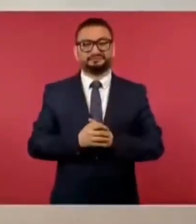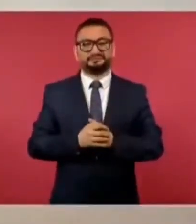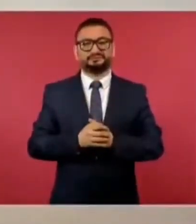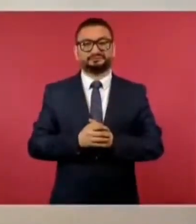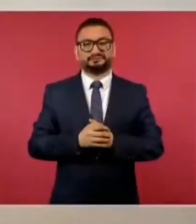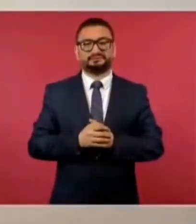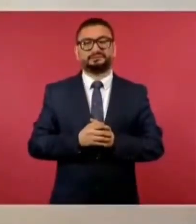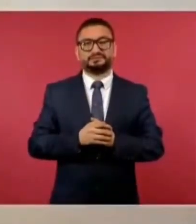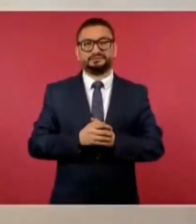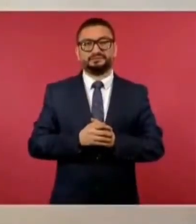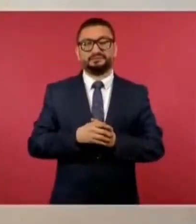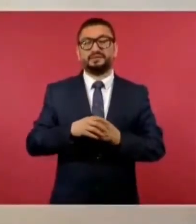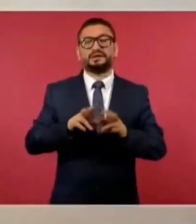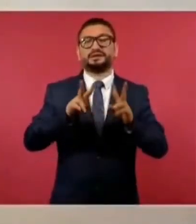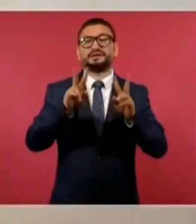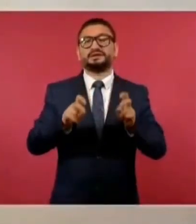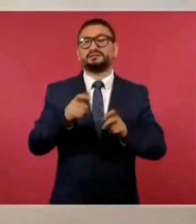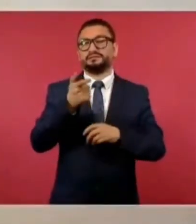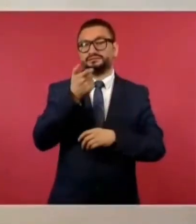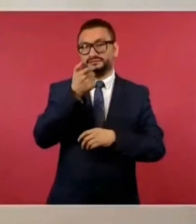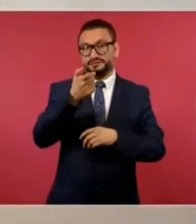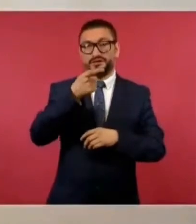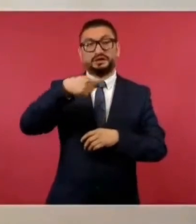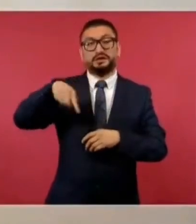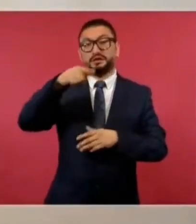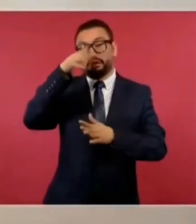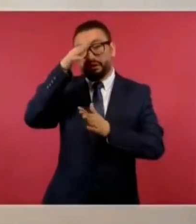hablando en plata, compromisos.